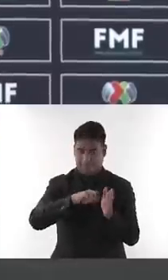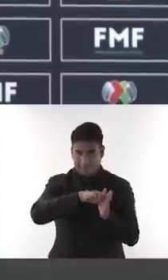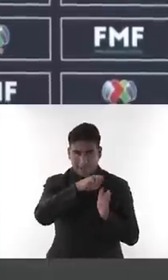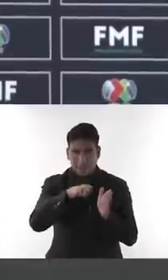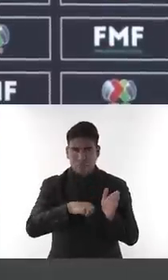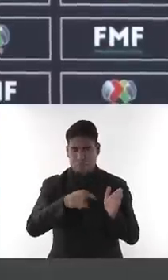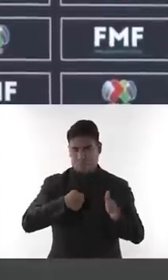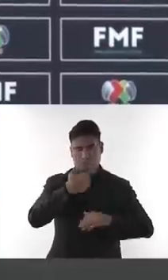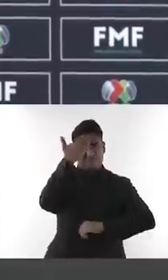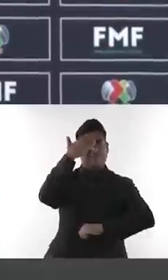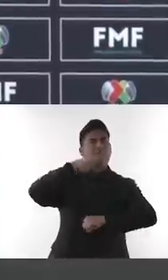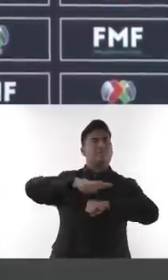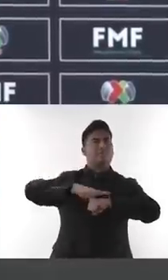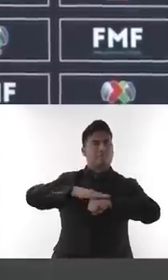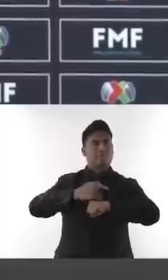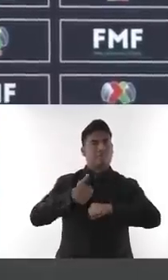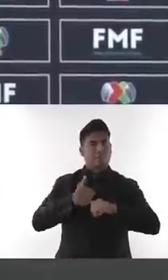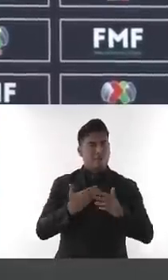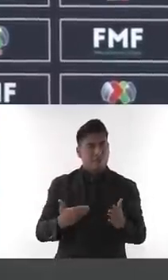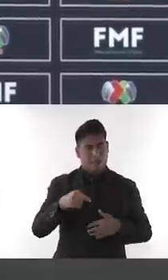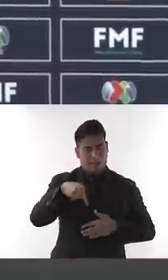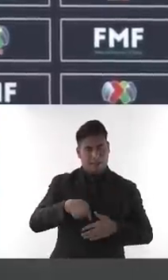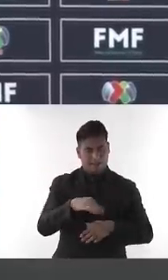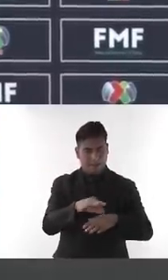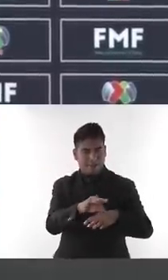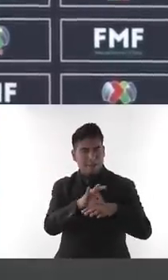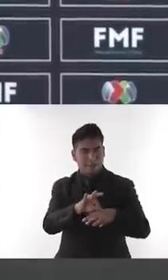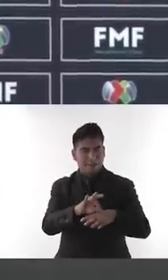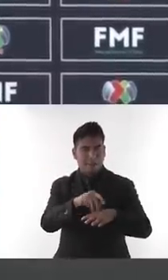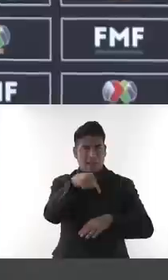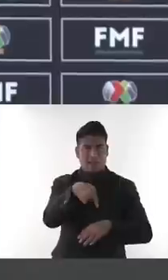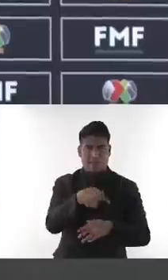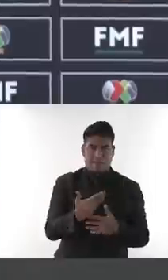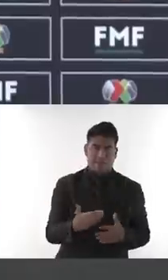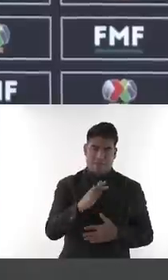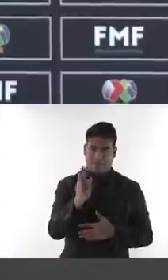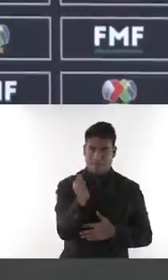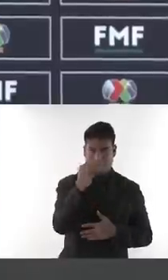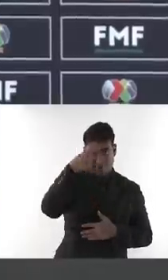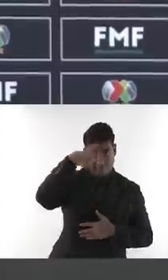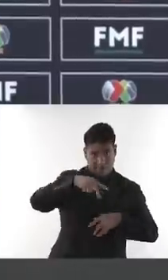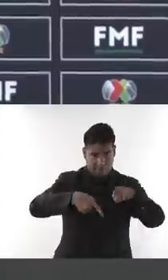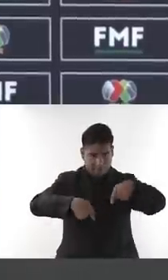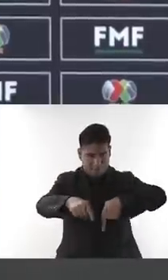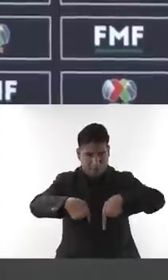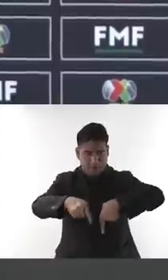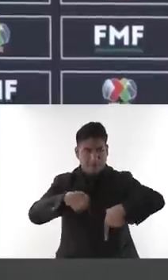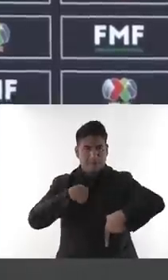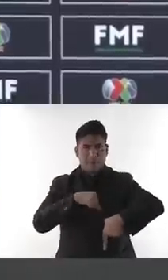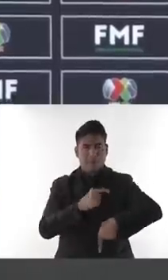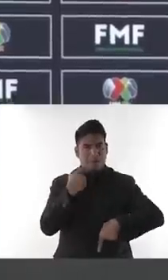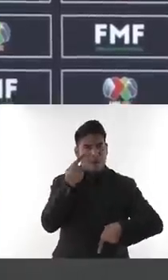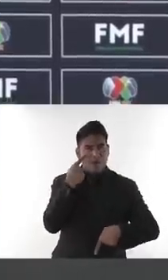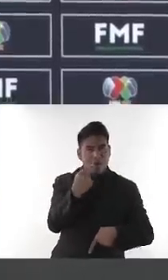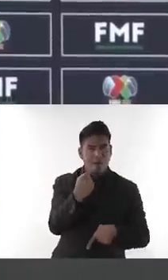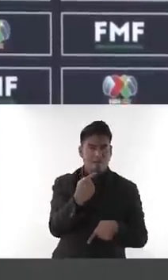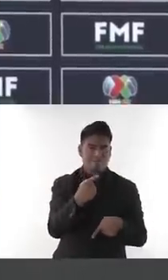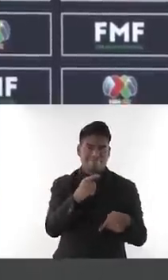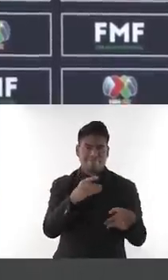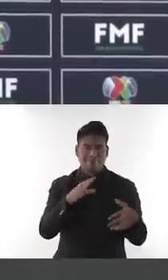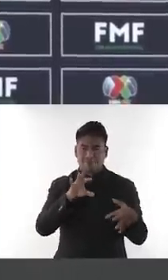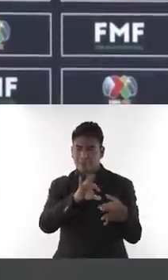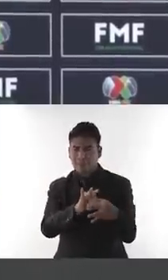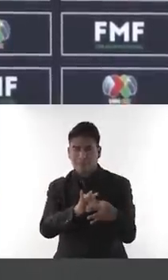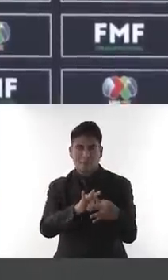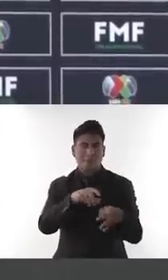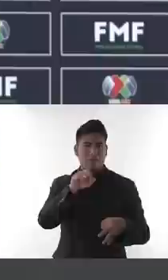recordar lo que vivimos aquí en las instalaciones de la Federación Mexicana de Fútbol, que se vio reflejado en una lámina del